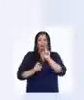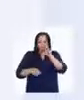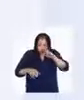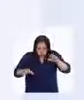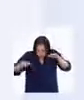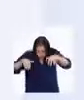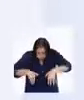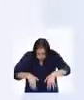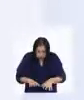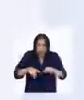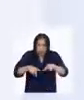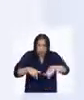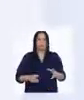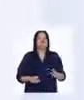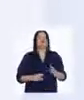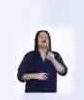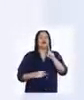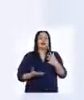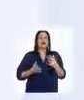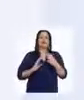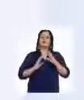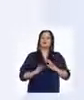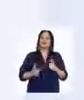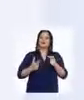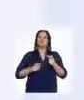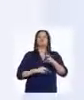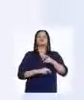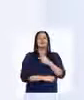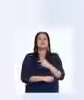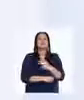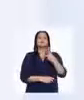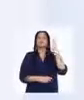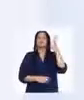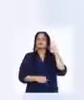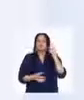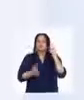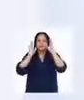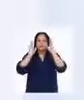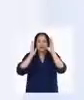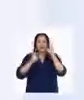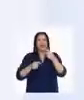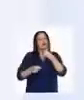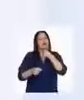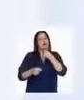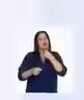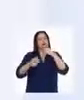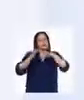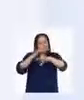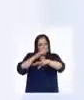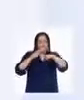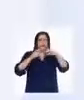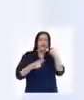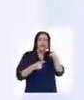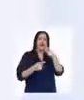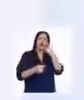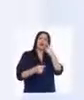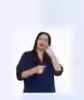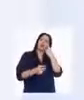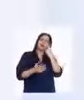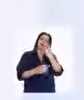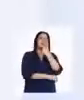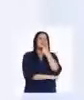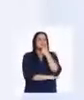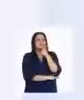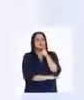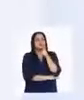Las personas de esta familia son más receptivas. Les interesa el mundo exterior y objetivo.